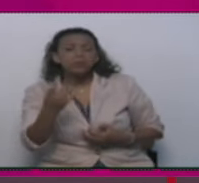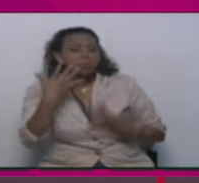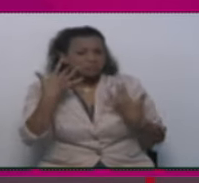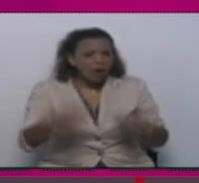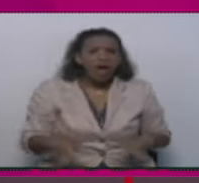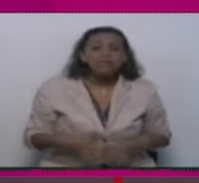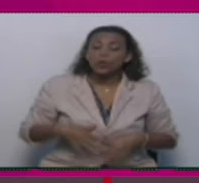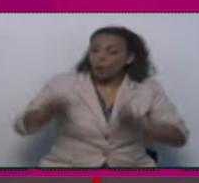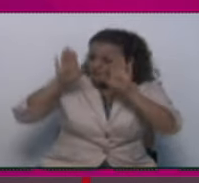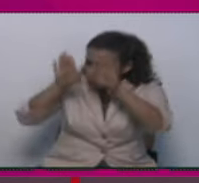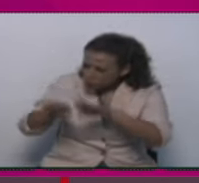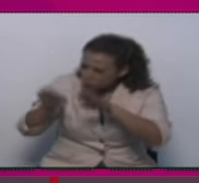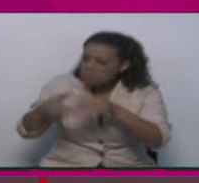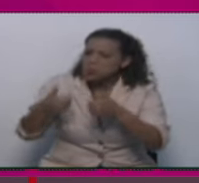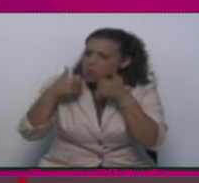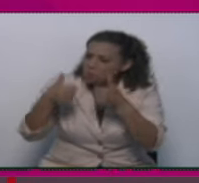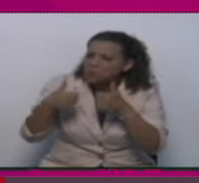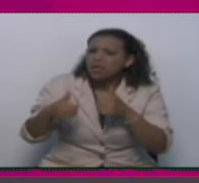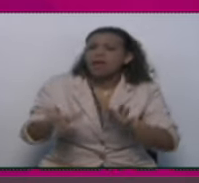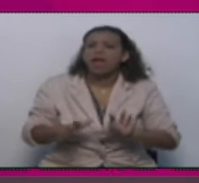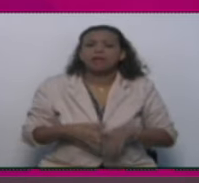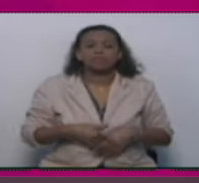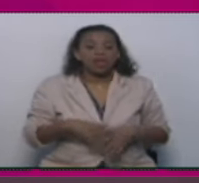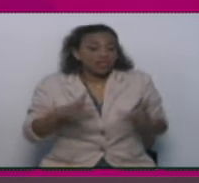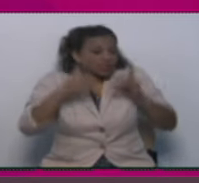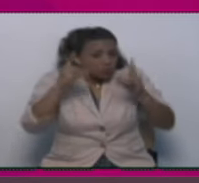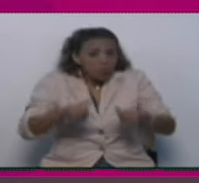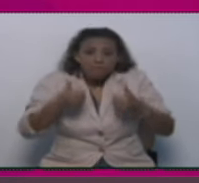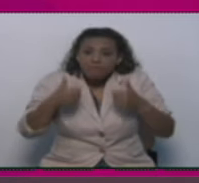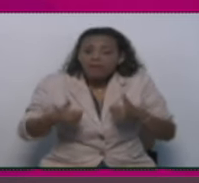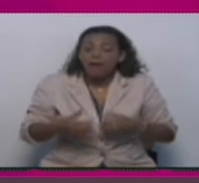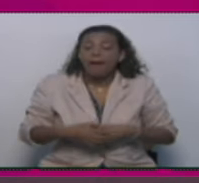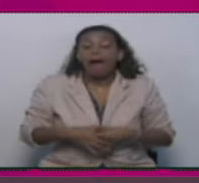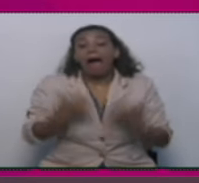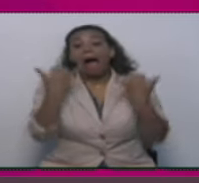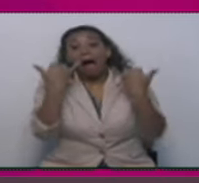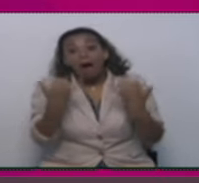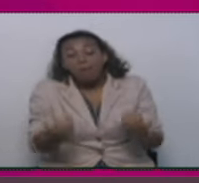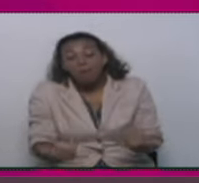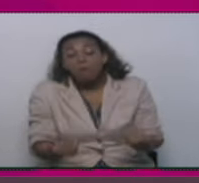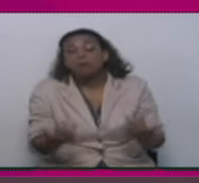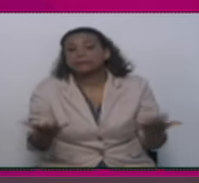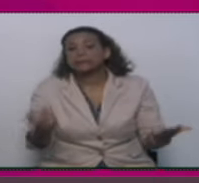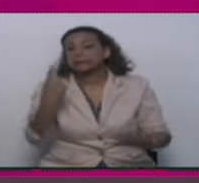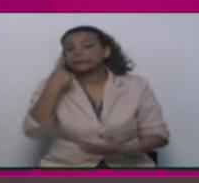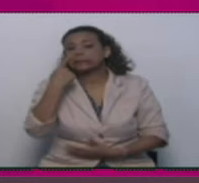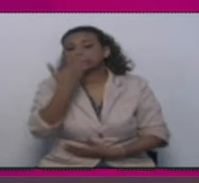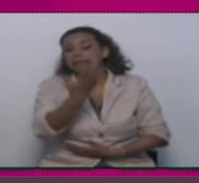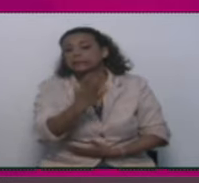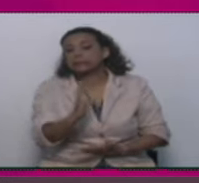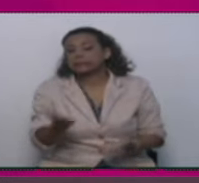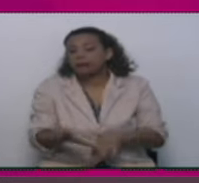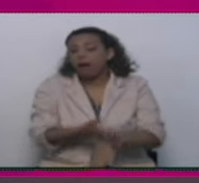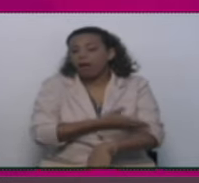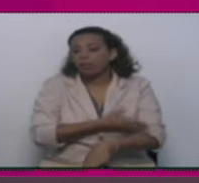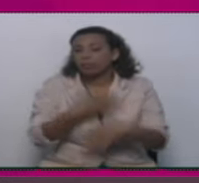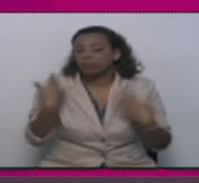son musulmanes, son musulmanes. Ahora, una cosa que hablábamos,